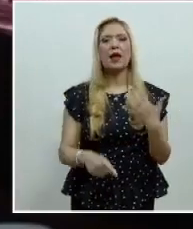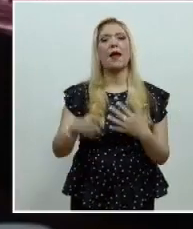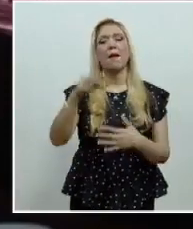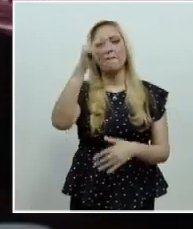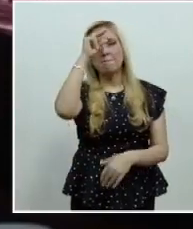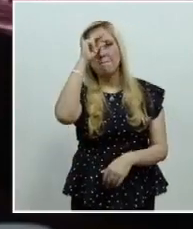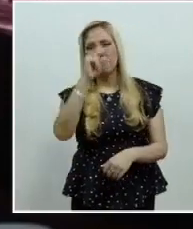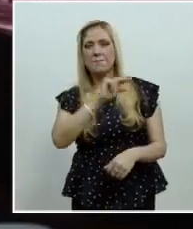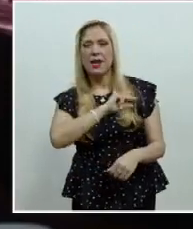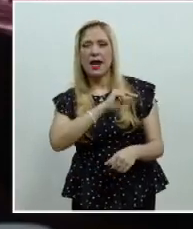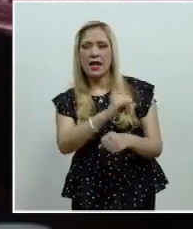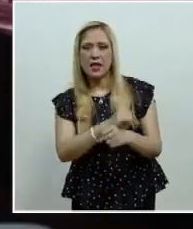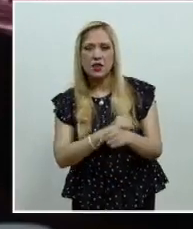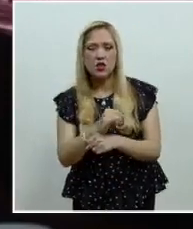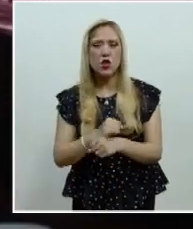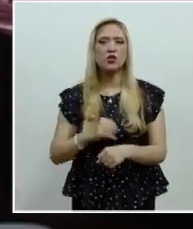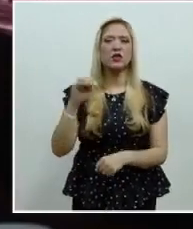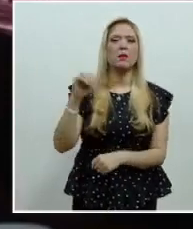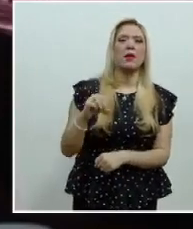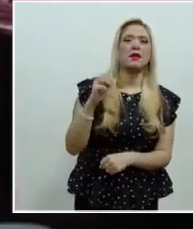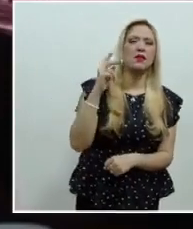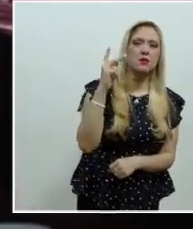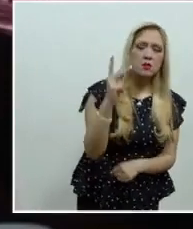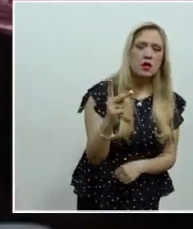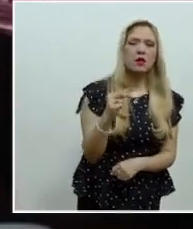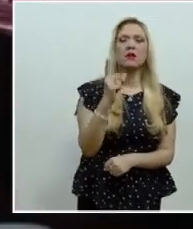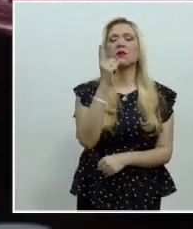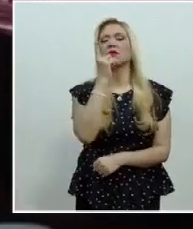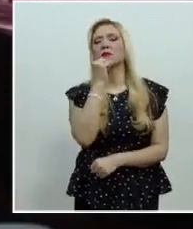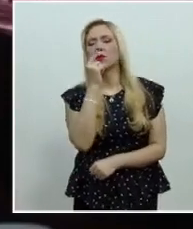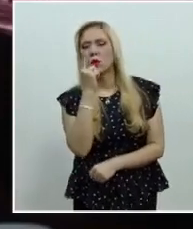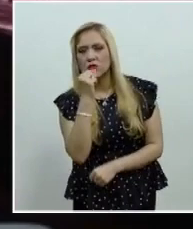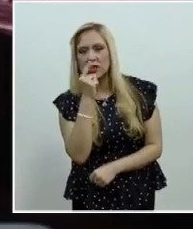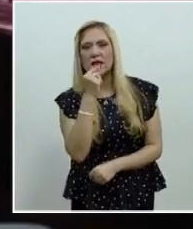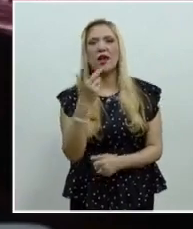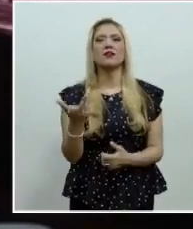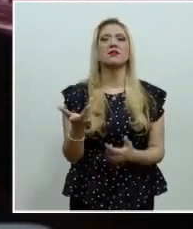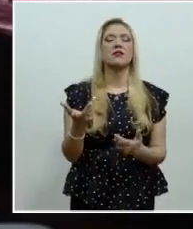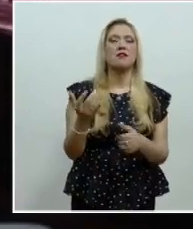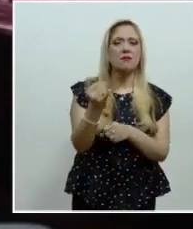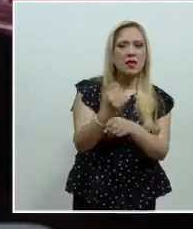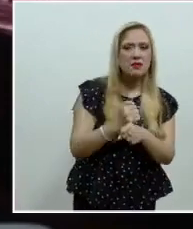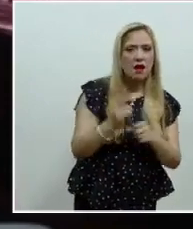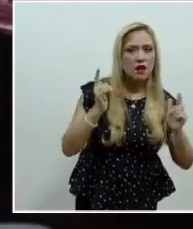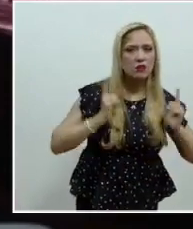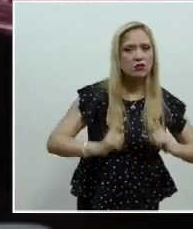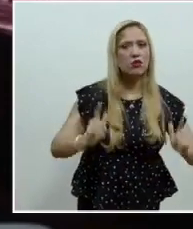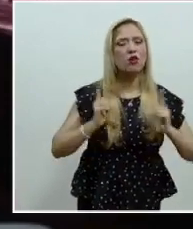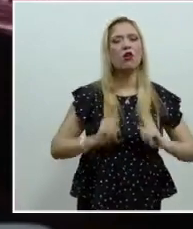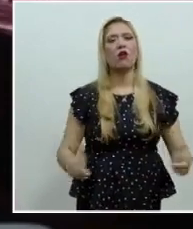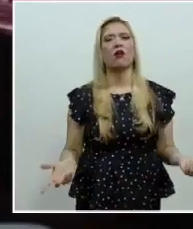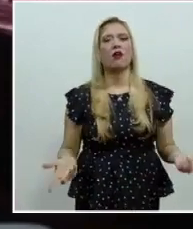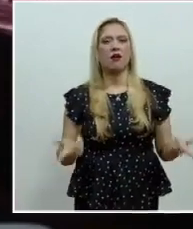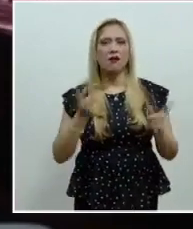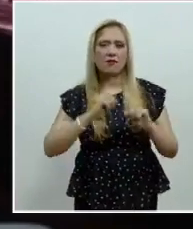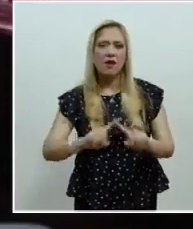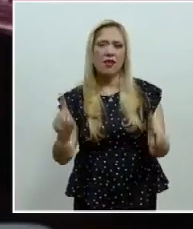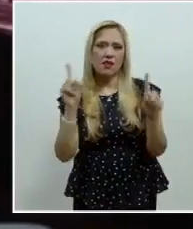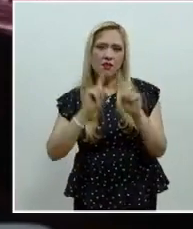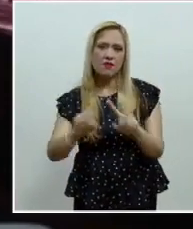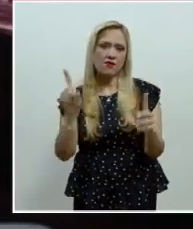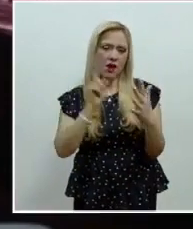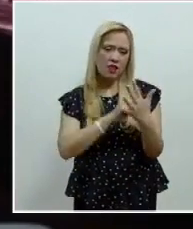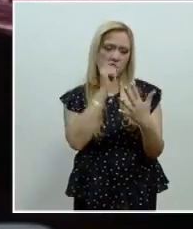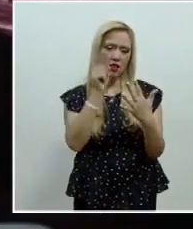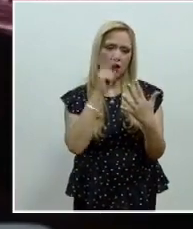de ministerios públicos, de fiscales, de policías de investigación que investigan de una manera